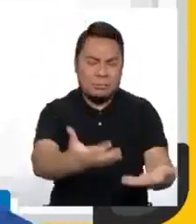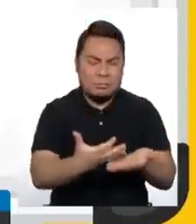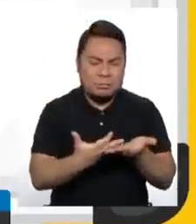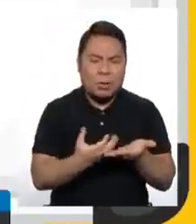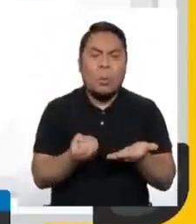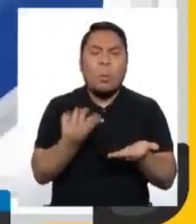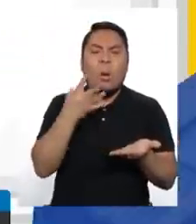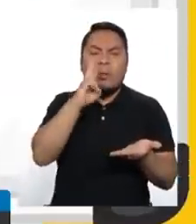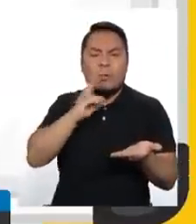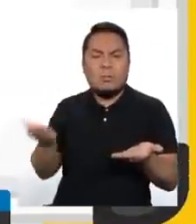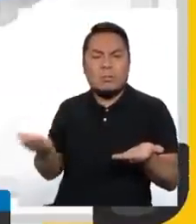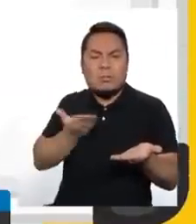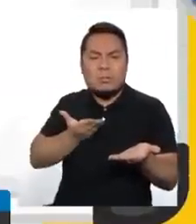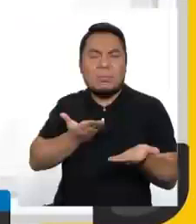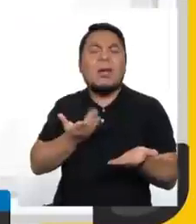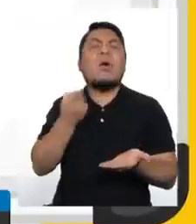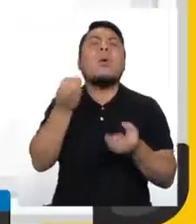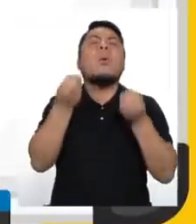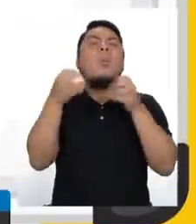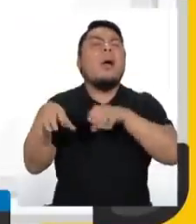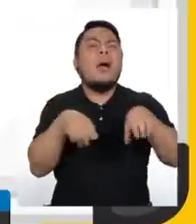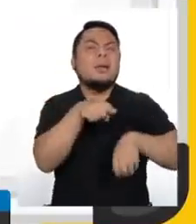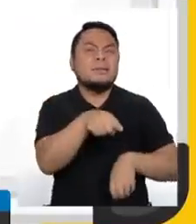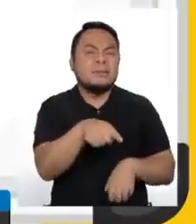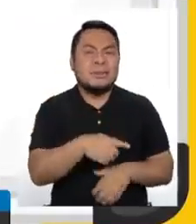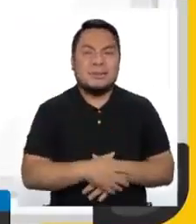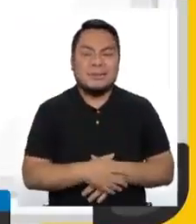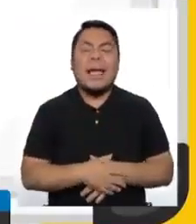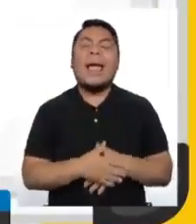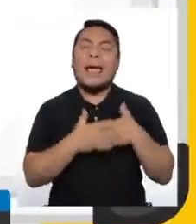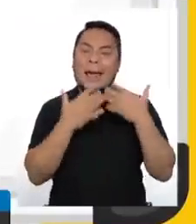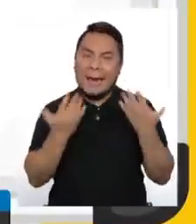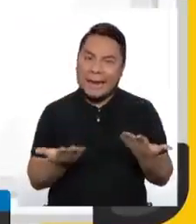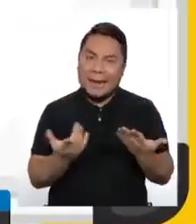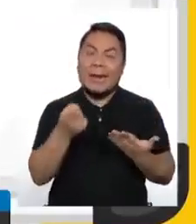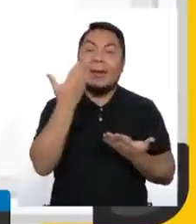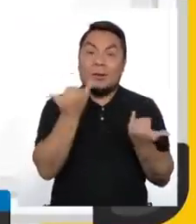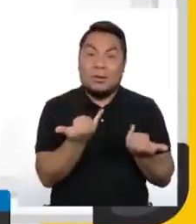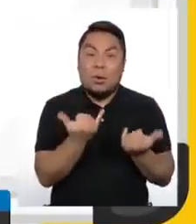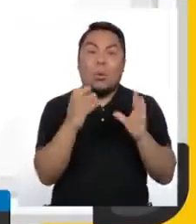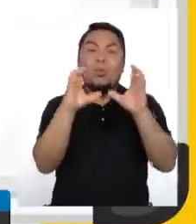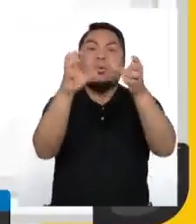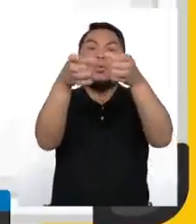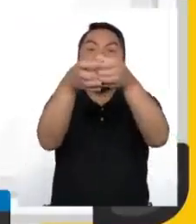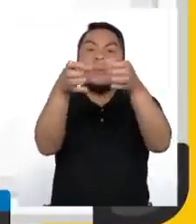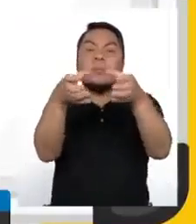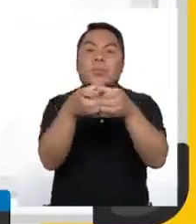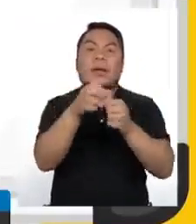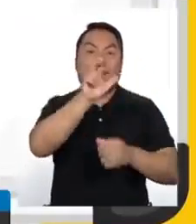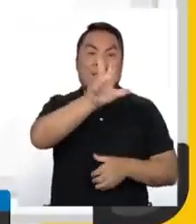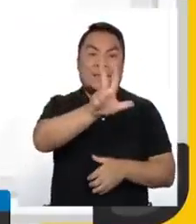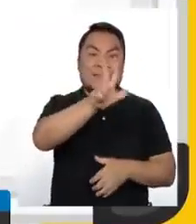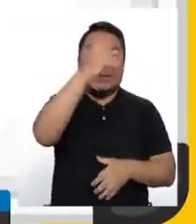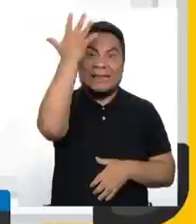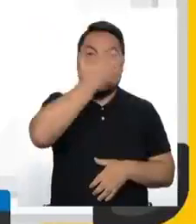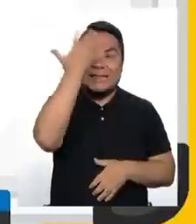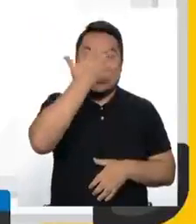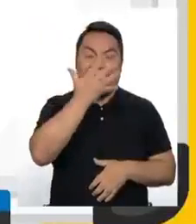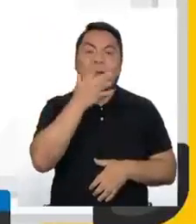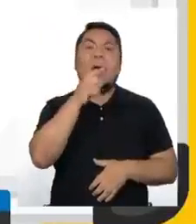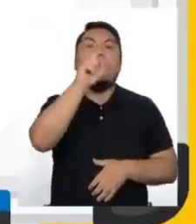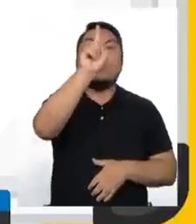que podemos hacer? Muy bien, formemos grupos de 3 piedras negras.